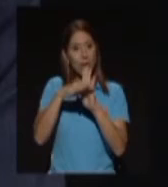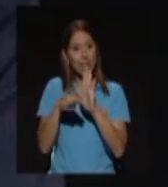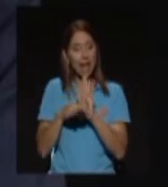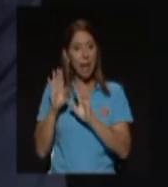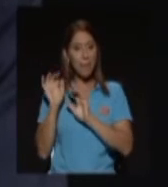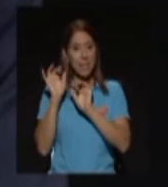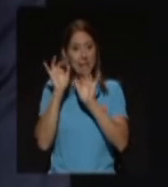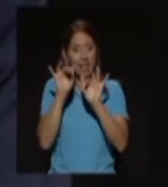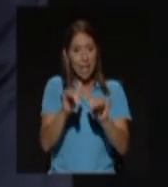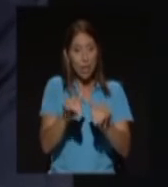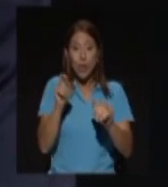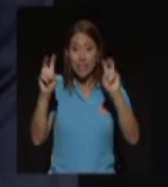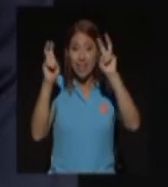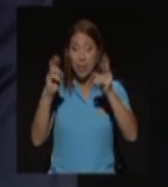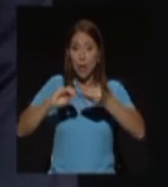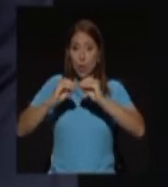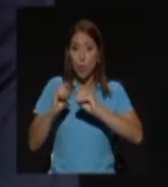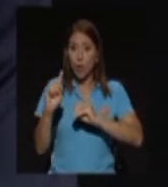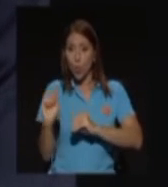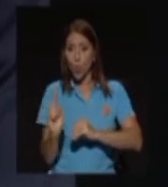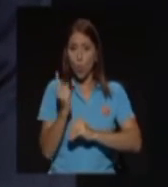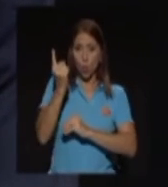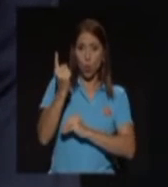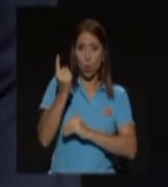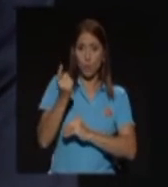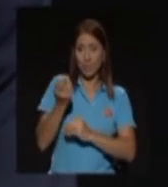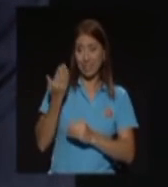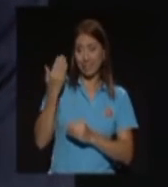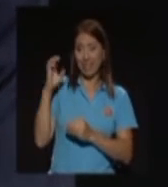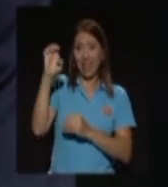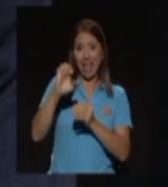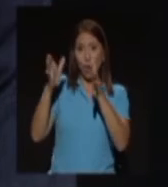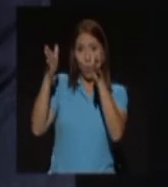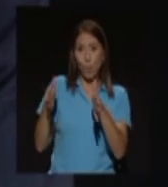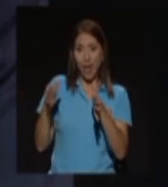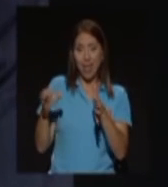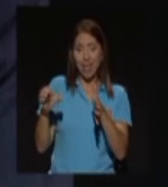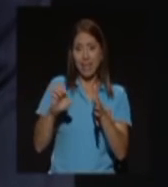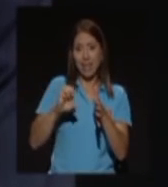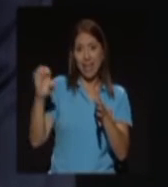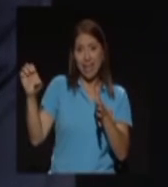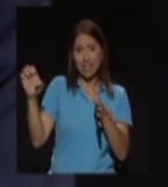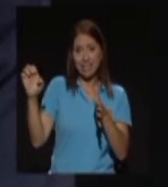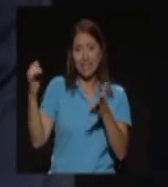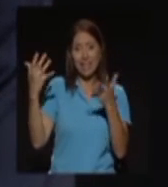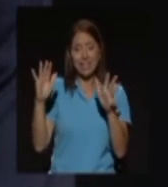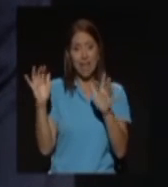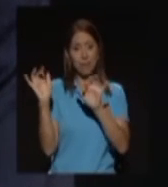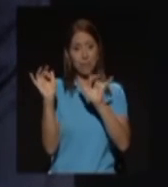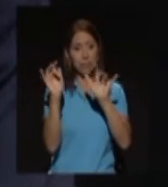uno. Resienten la llegada, sobre todo de europeos del este al Reino